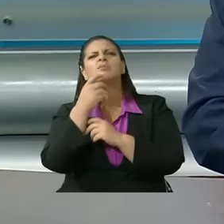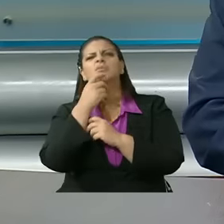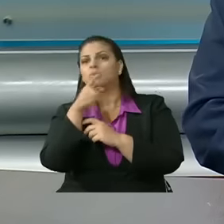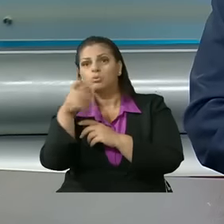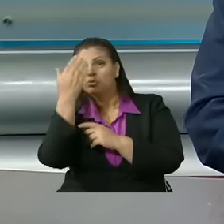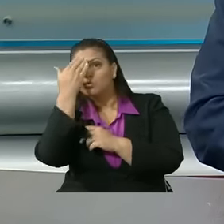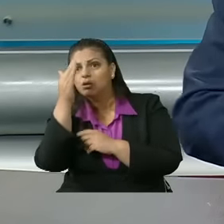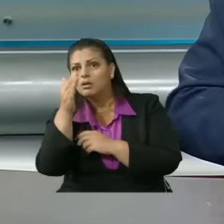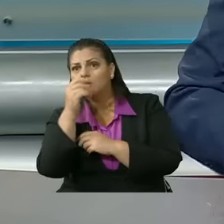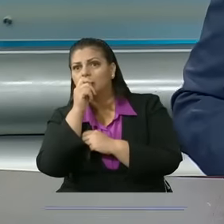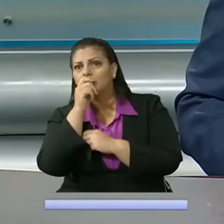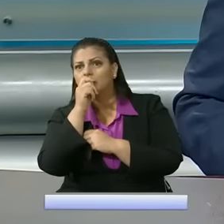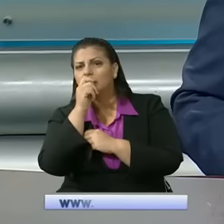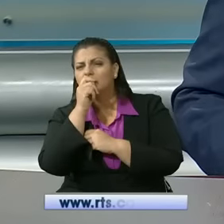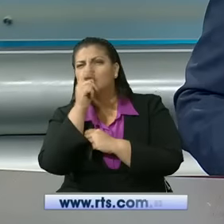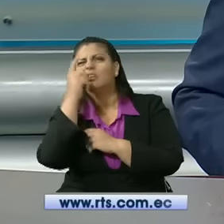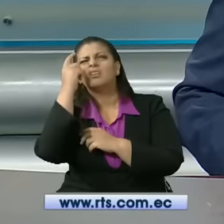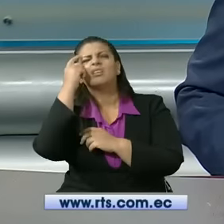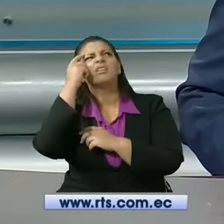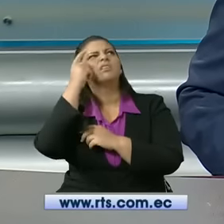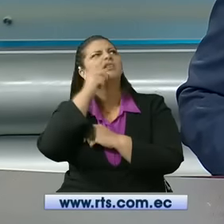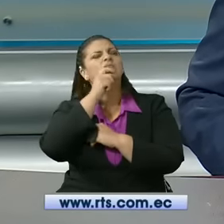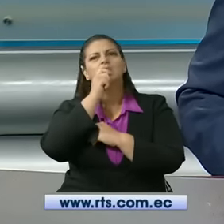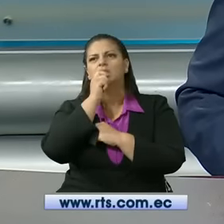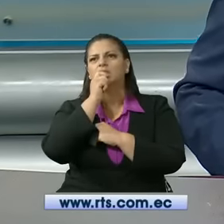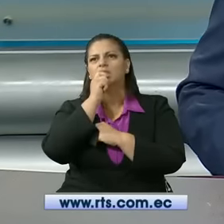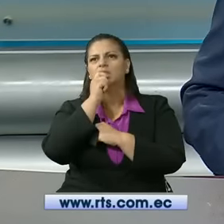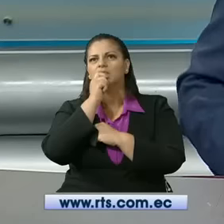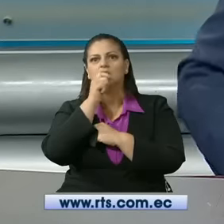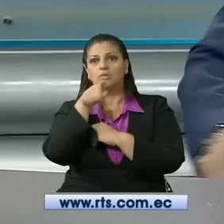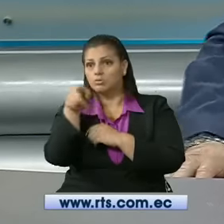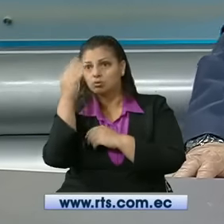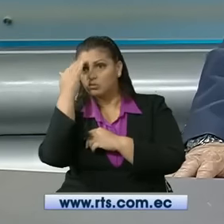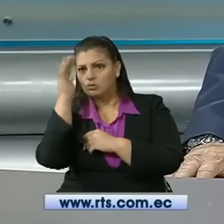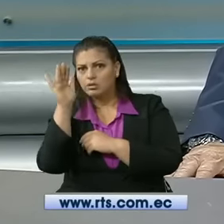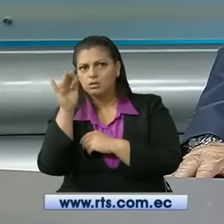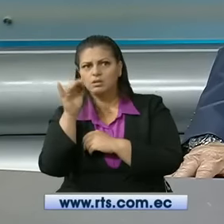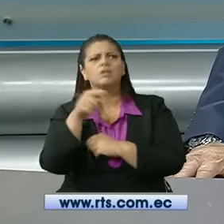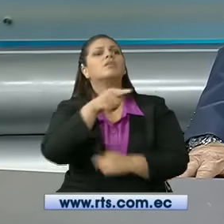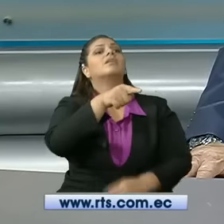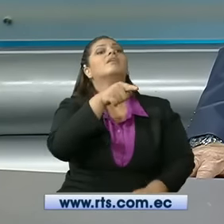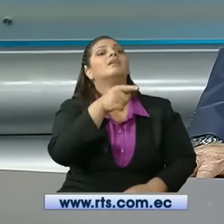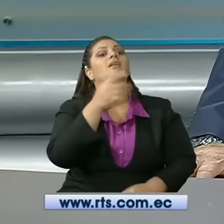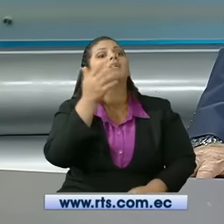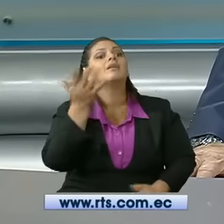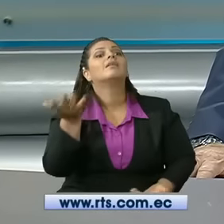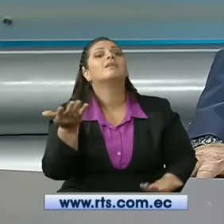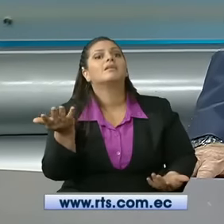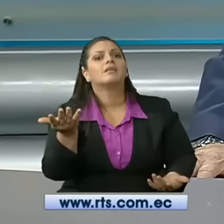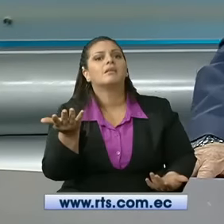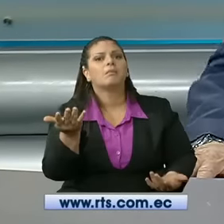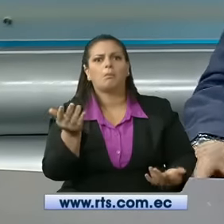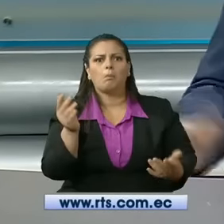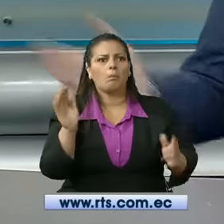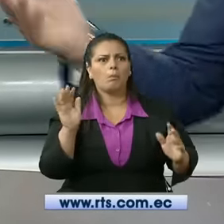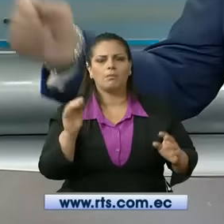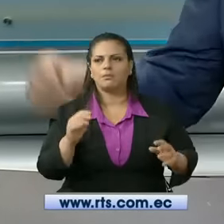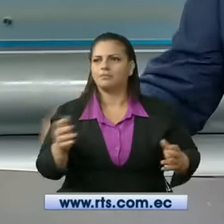entonces? ¿Quién me olvidaba? Tampoco sabe. Papita, ¿qué me olvidaba?